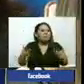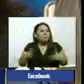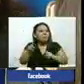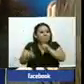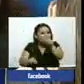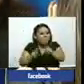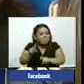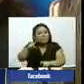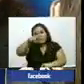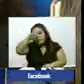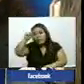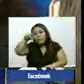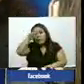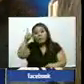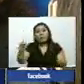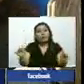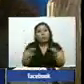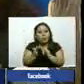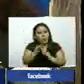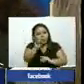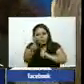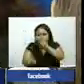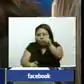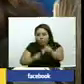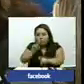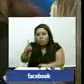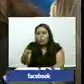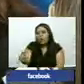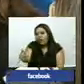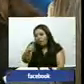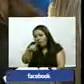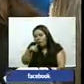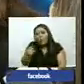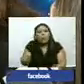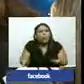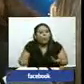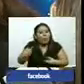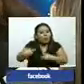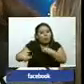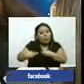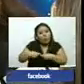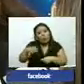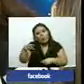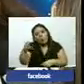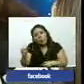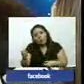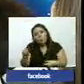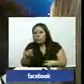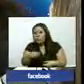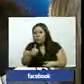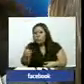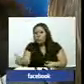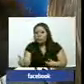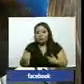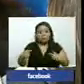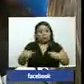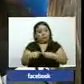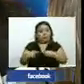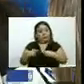a trabajar también, explorar los temas de consumo de alcohol y de sustancias